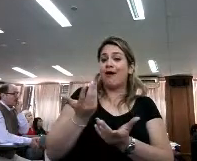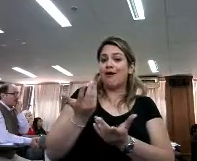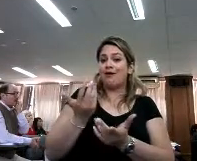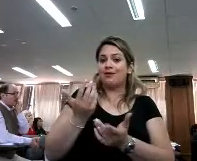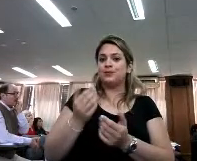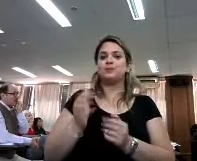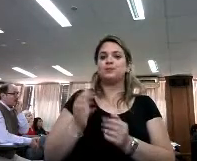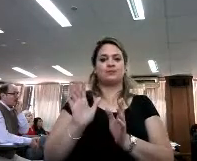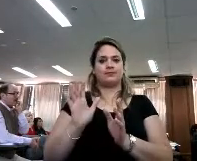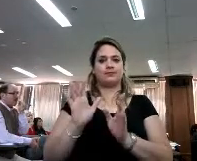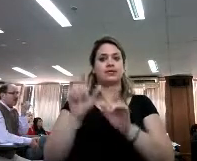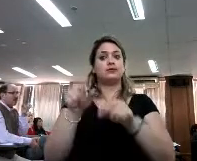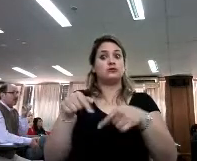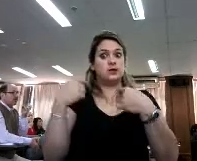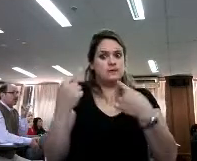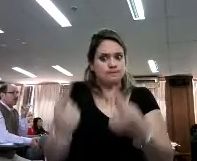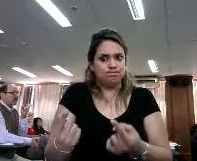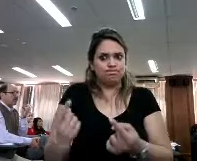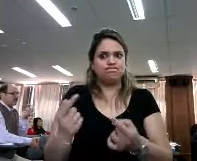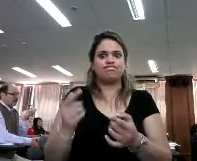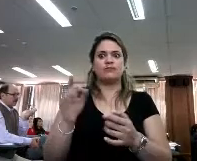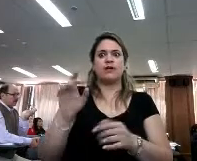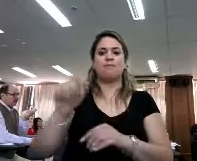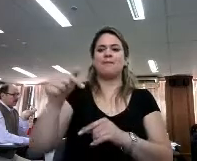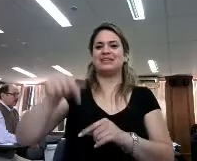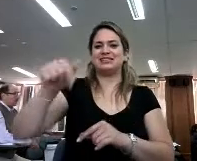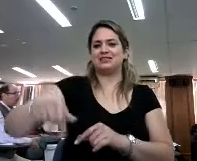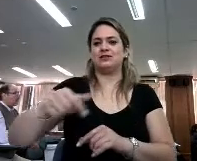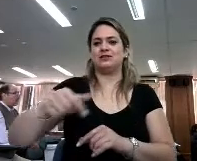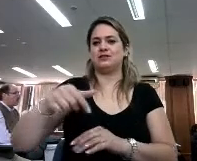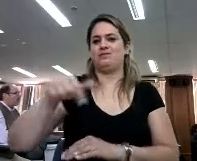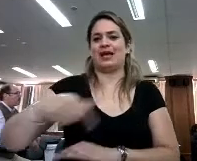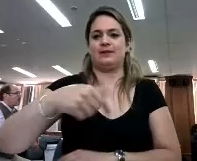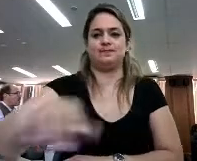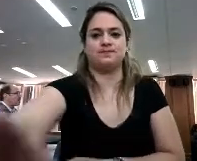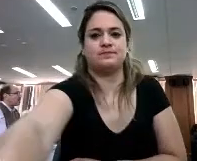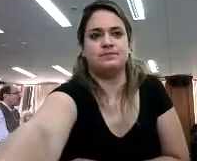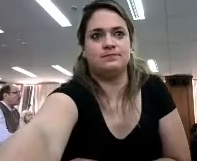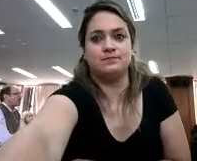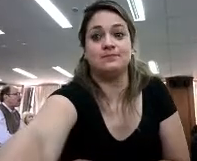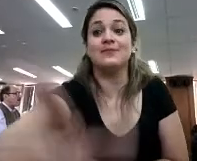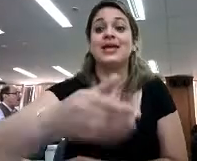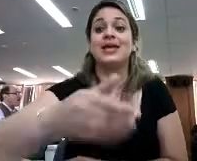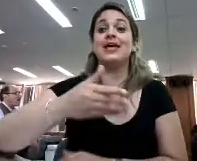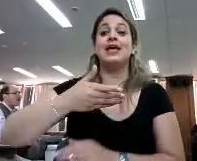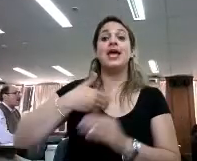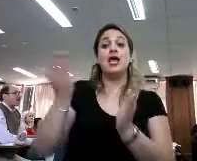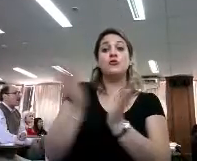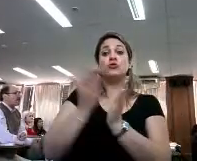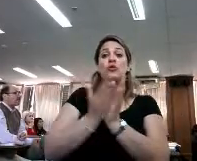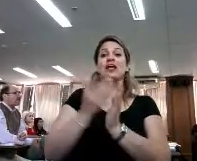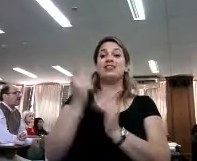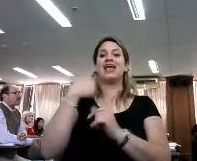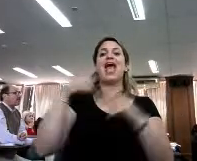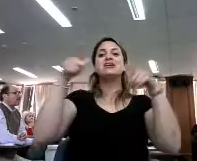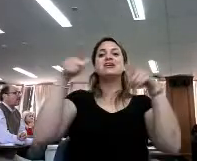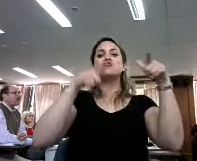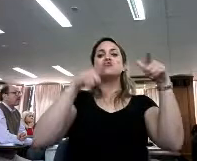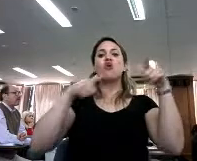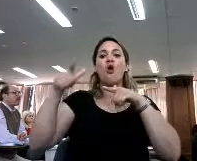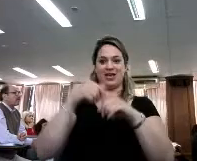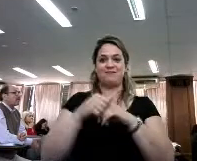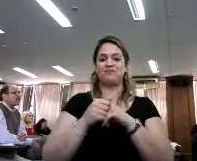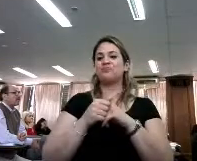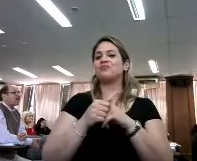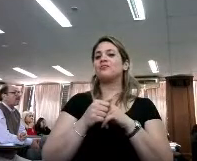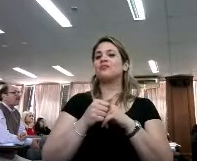Ahora se los va a poner un poco más local. Algún estudiante en Colombia, algún estudiante de maestría, miren ustedes